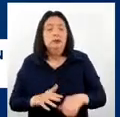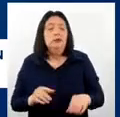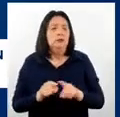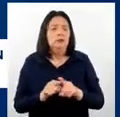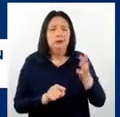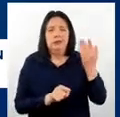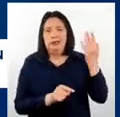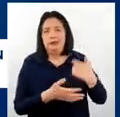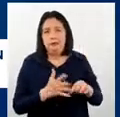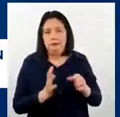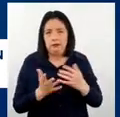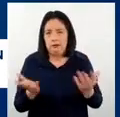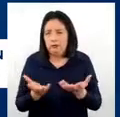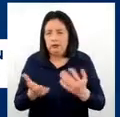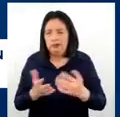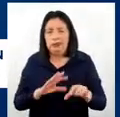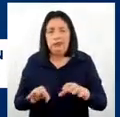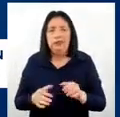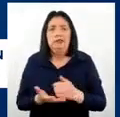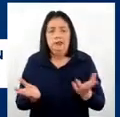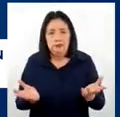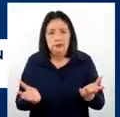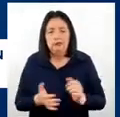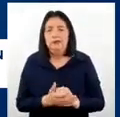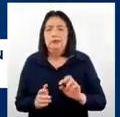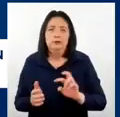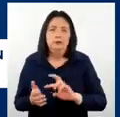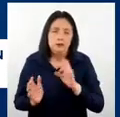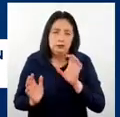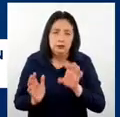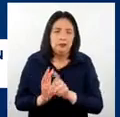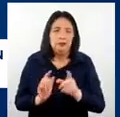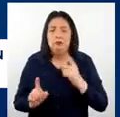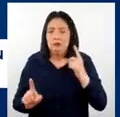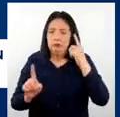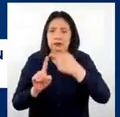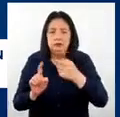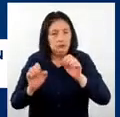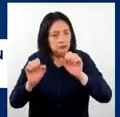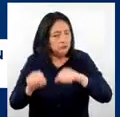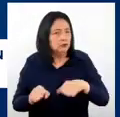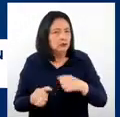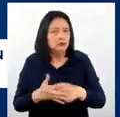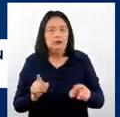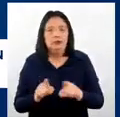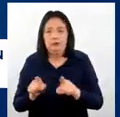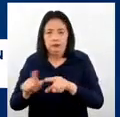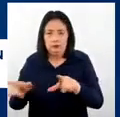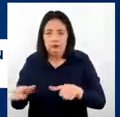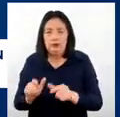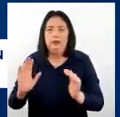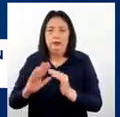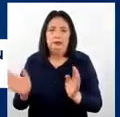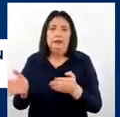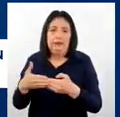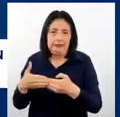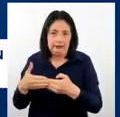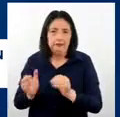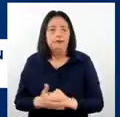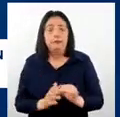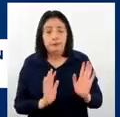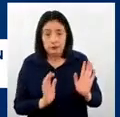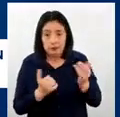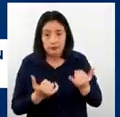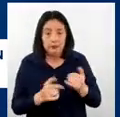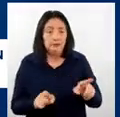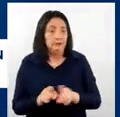pero donde se desarrollan otras actividades semejantes o con otro propósito, pero que también son lugares cerrados. Adicionalmente a eso,